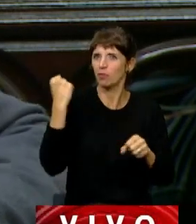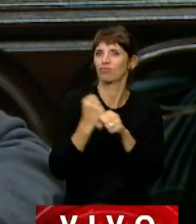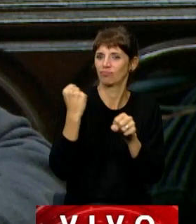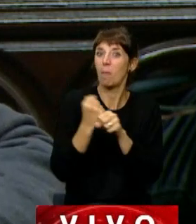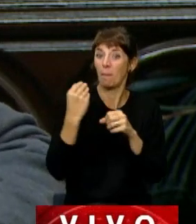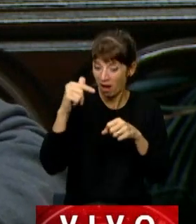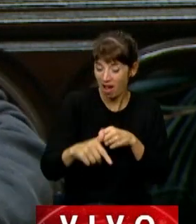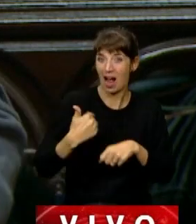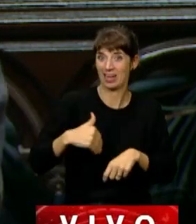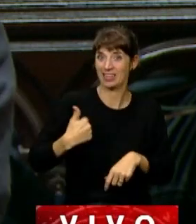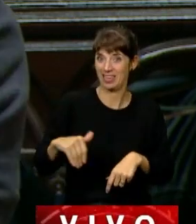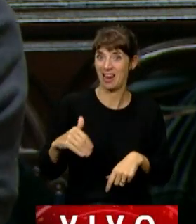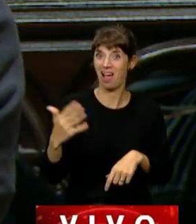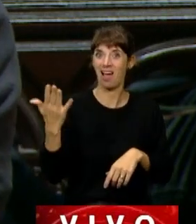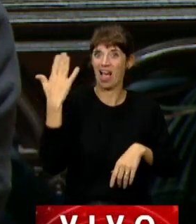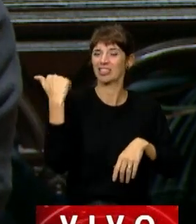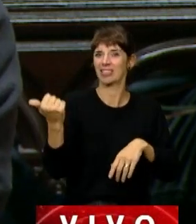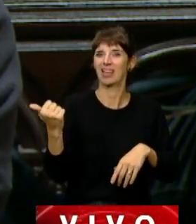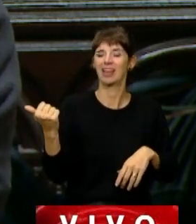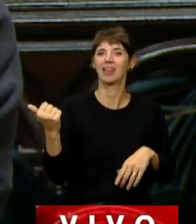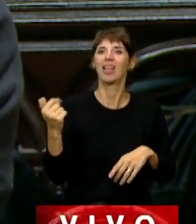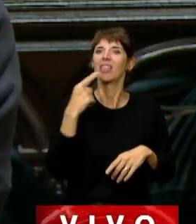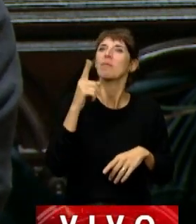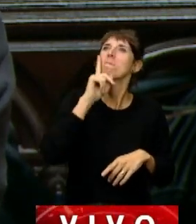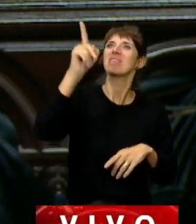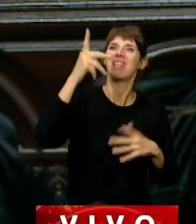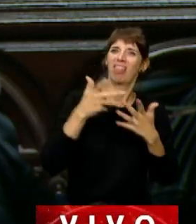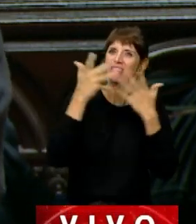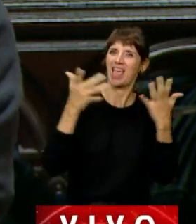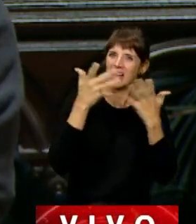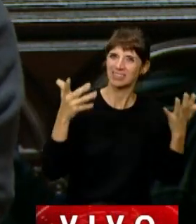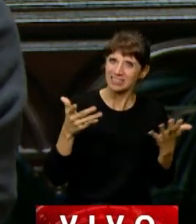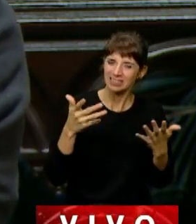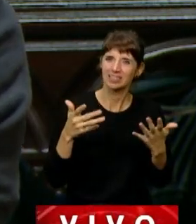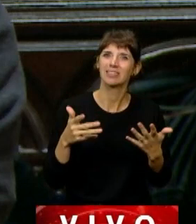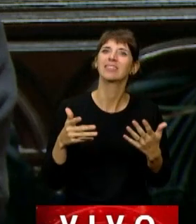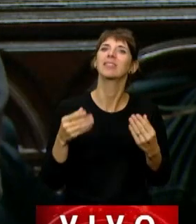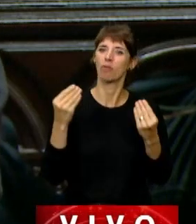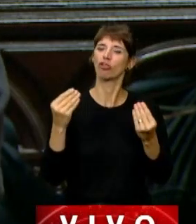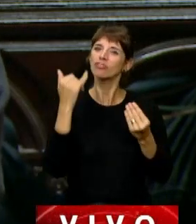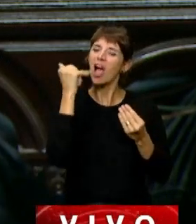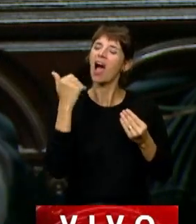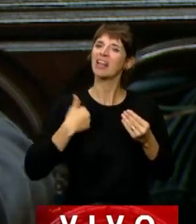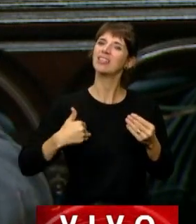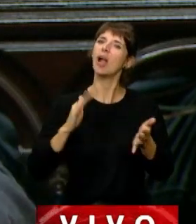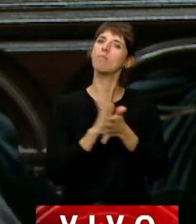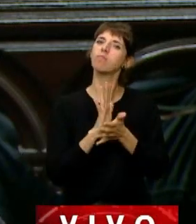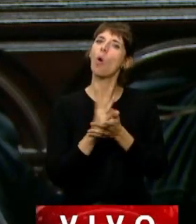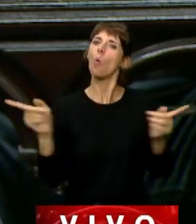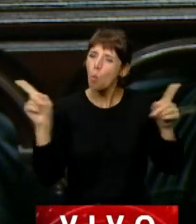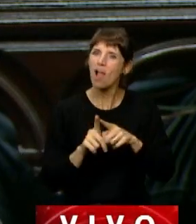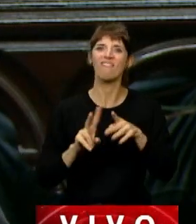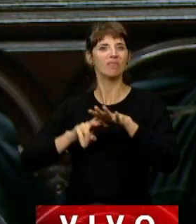misma Argentina, que ayer se reivindicaban los 1000 días y que tienen que ver con haber puesto a la Argentina de pie, ahora la podamos